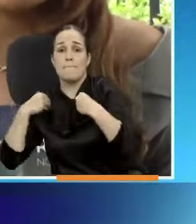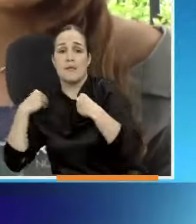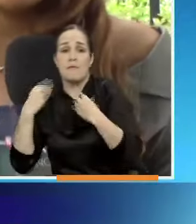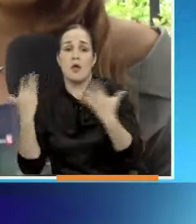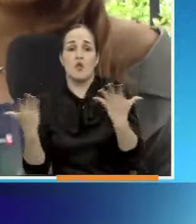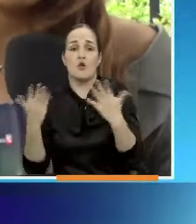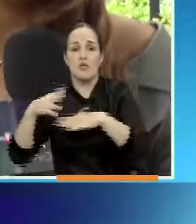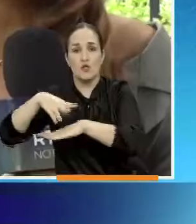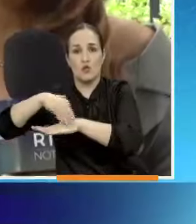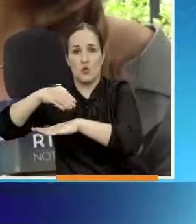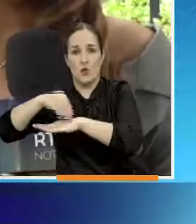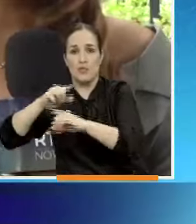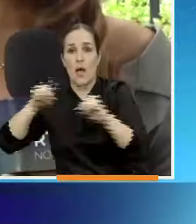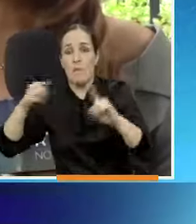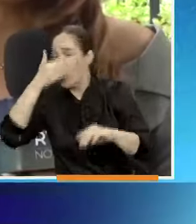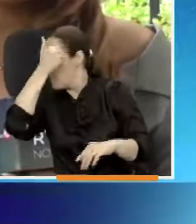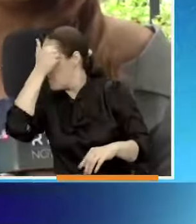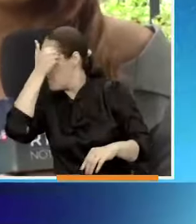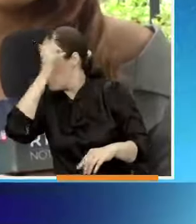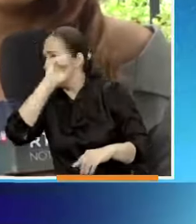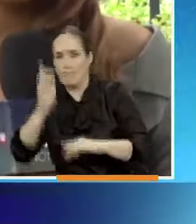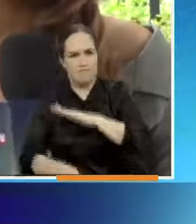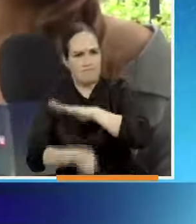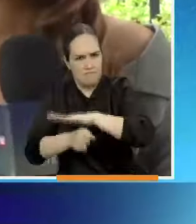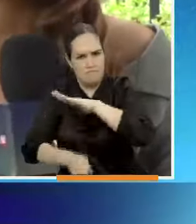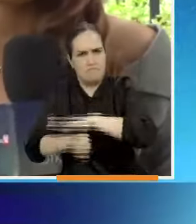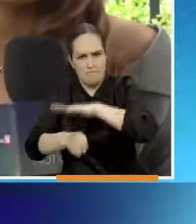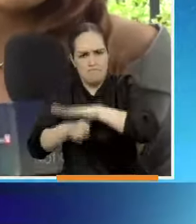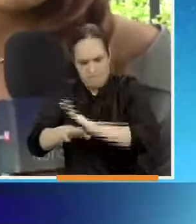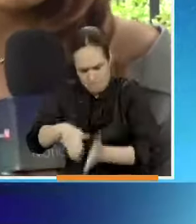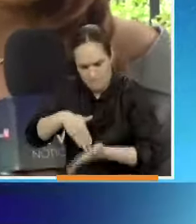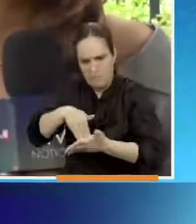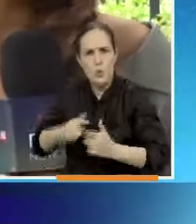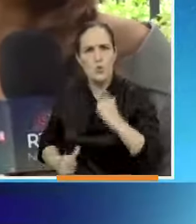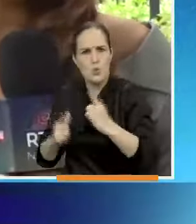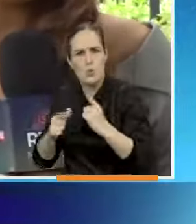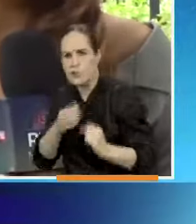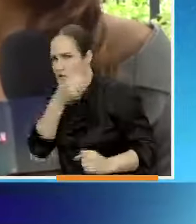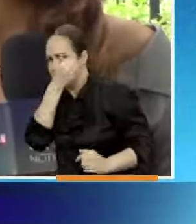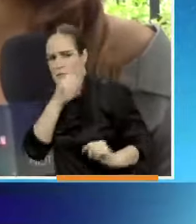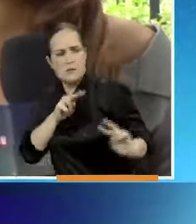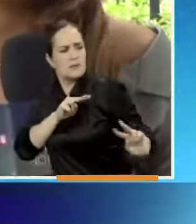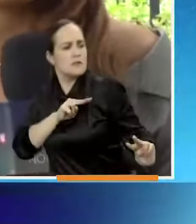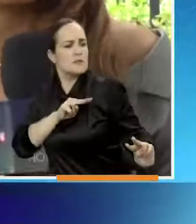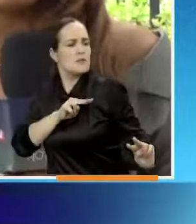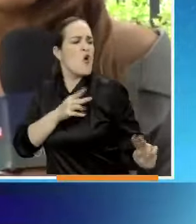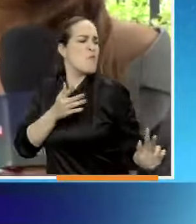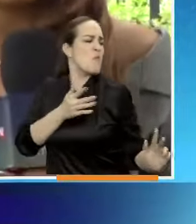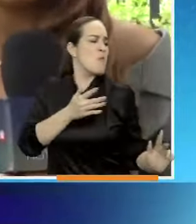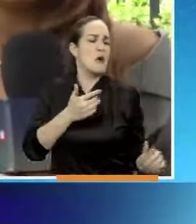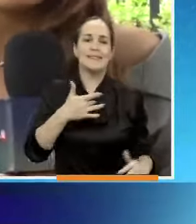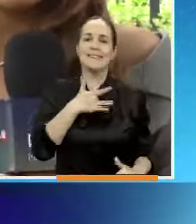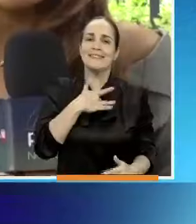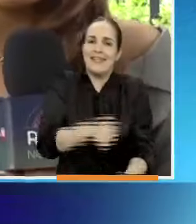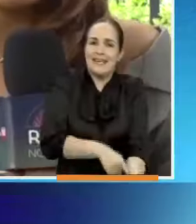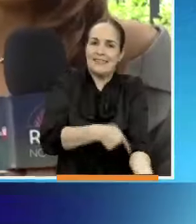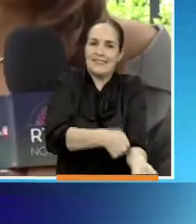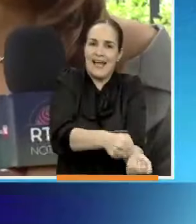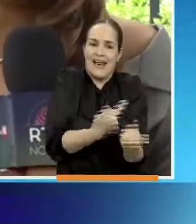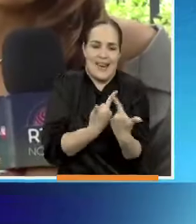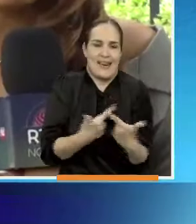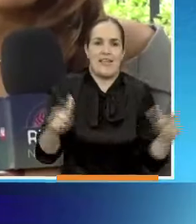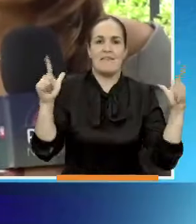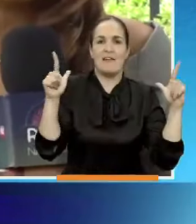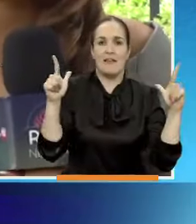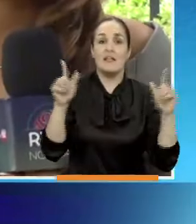dejó a un lado eso continuó con su pie de fuerza con su pie de lucha y señala que esa sangre libertadora fue heredada fue